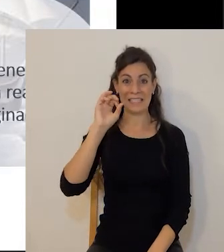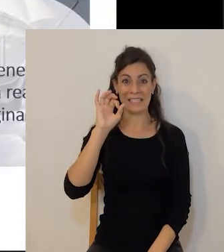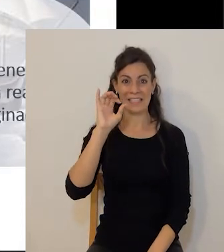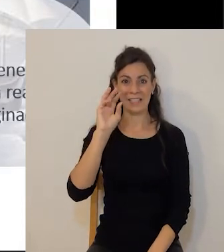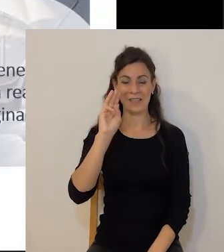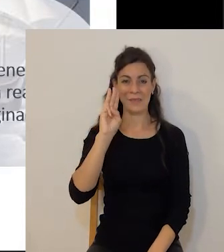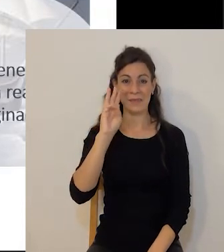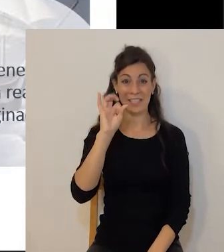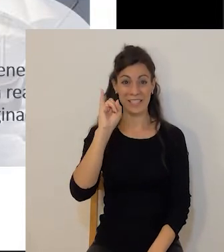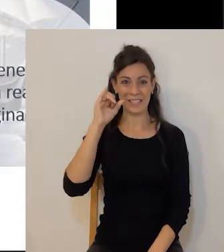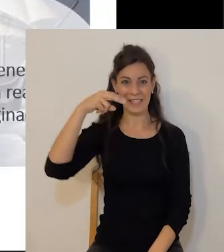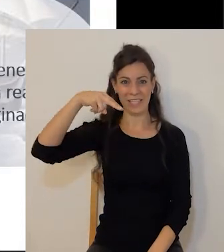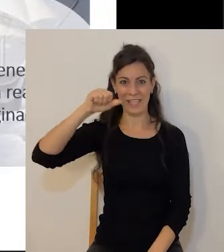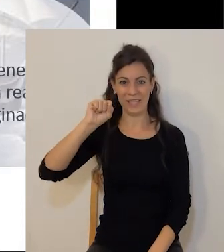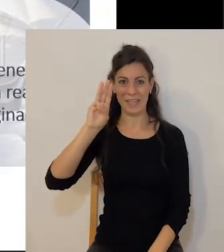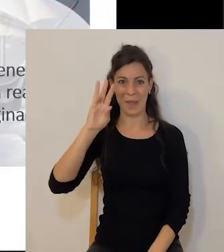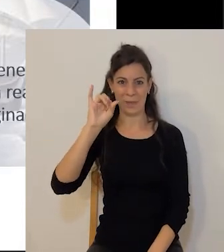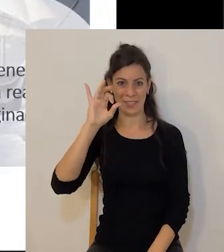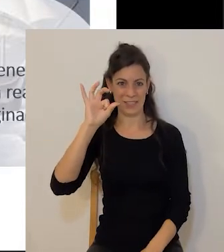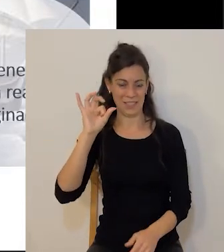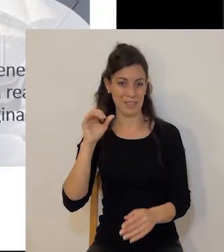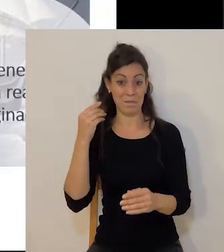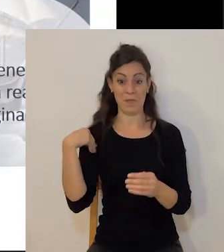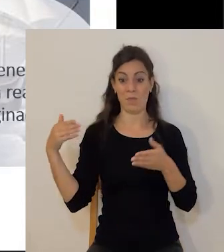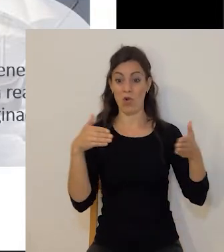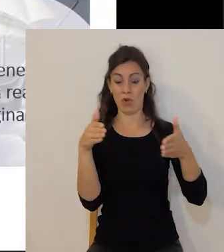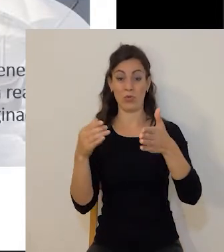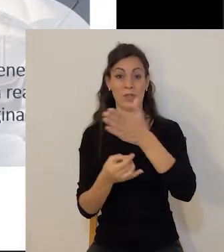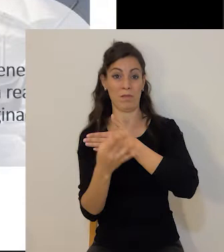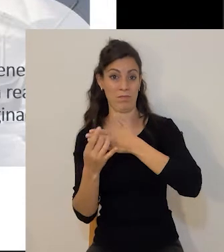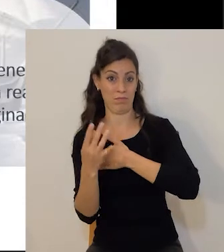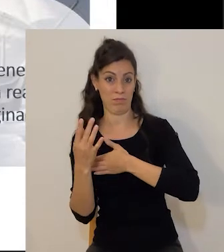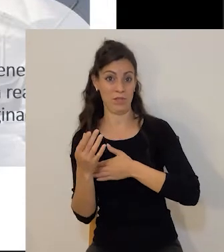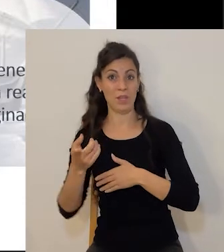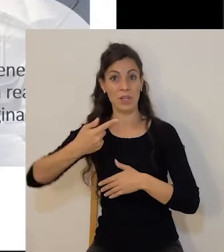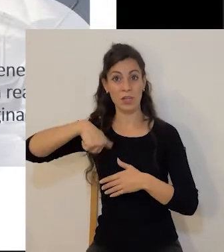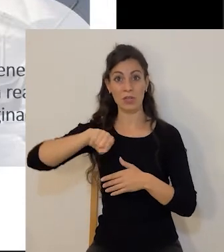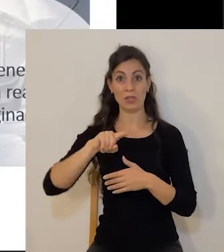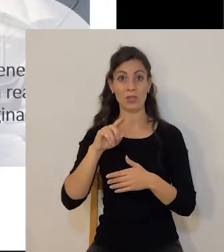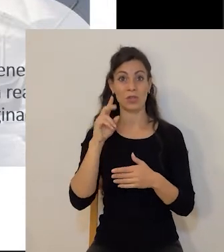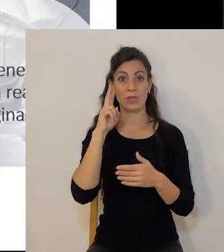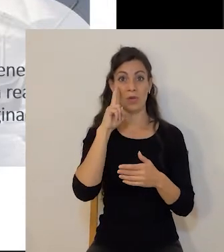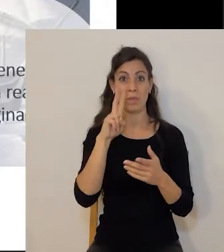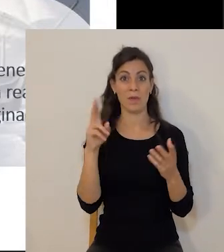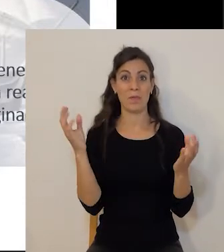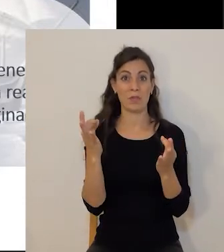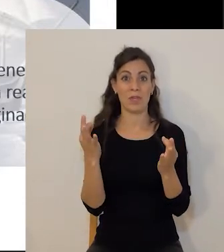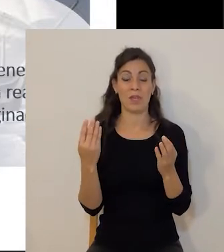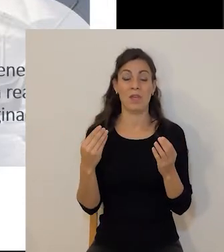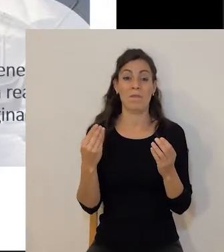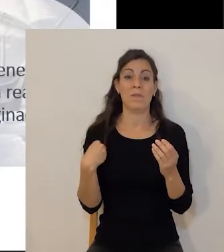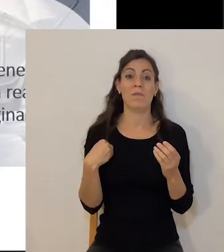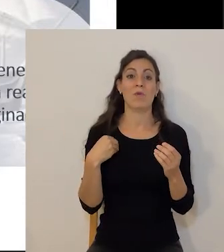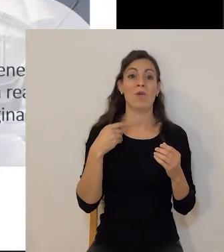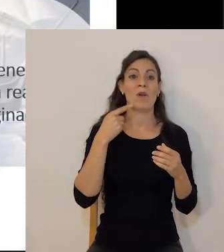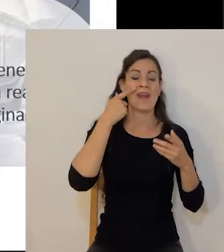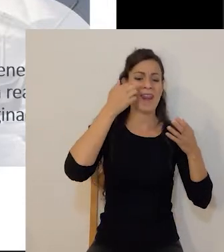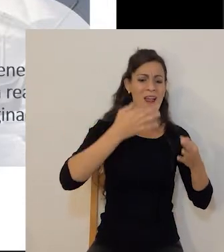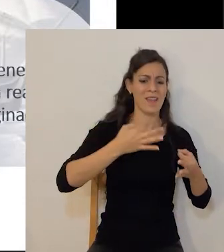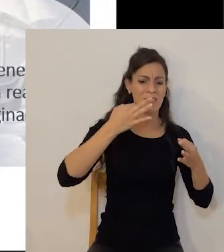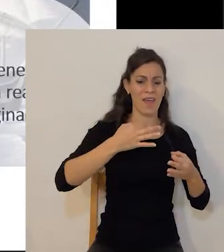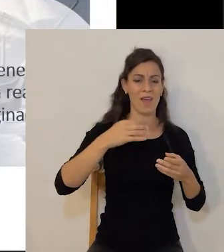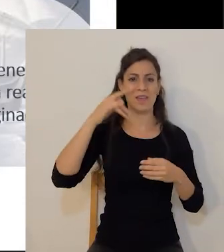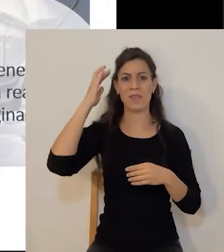generan conexiones. Entonces, una de las cosas que vemos es la importancia que tiene la realidad con la imaginación. ¿Pero qué tienen